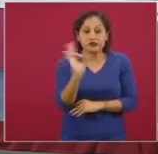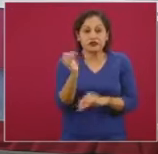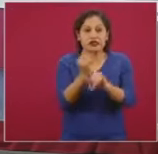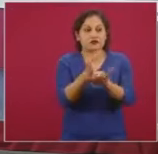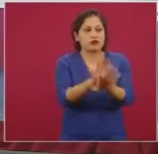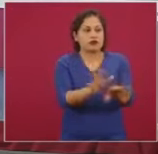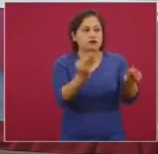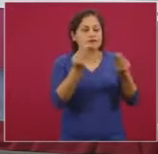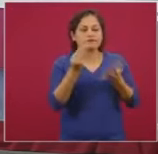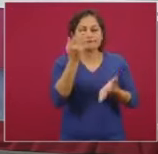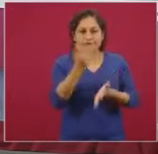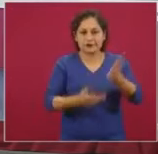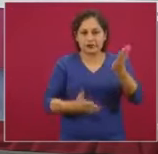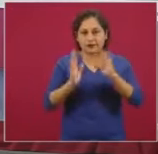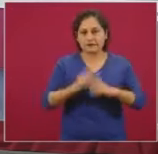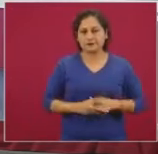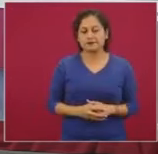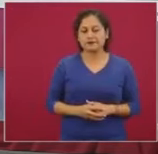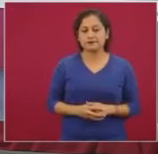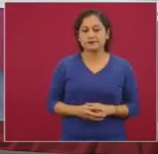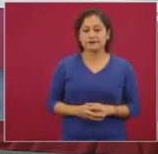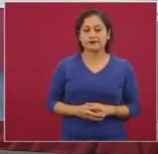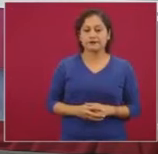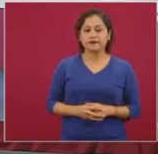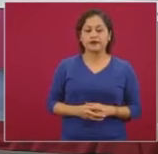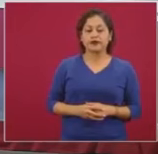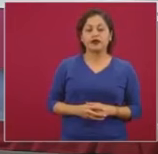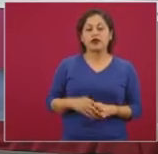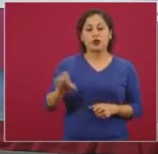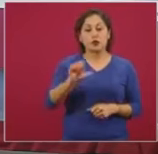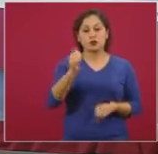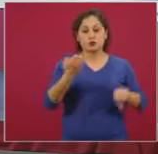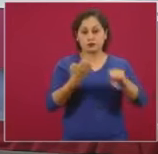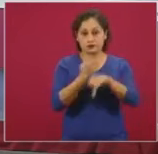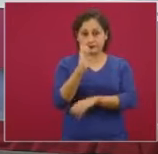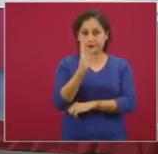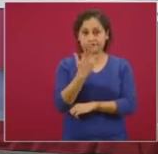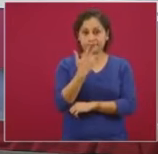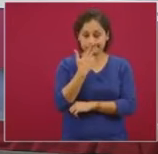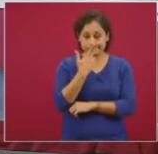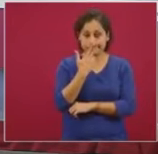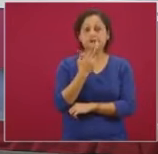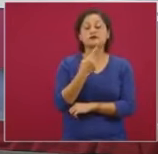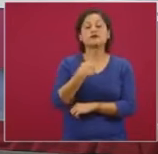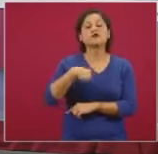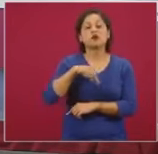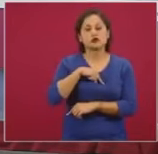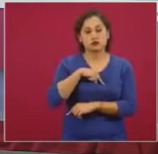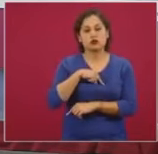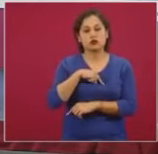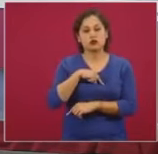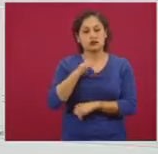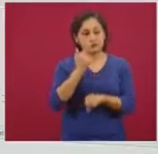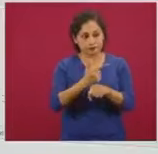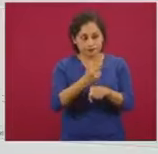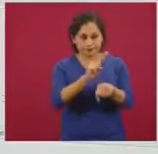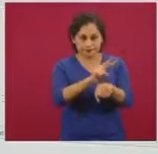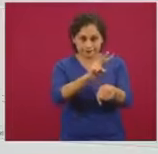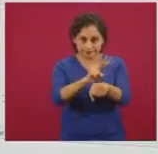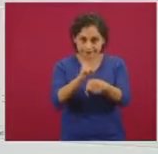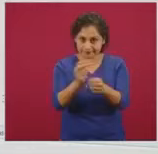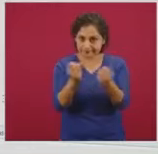subregistro. La siguiente. Chihuahua, como podemos ver, también es de los estados en los que estamos trabajando ahorita activamente, tuvo